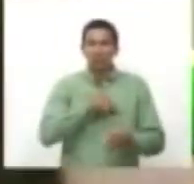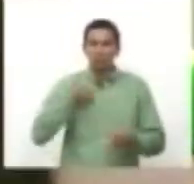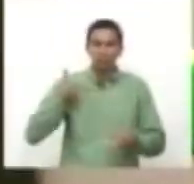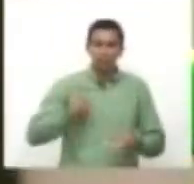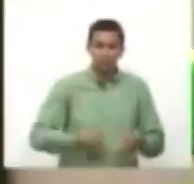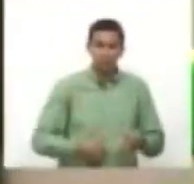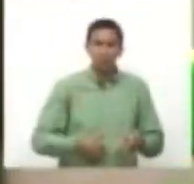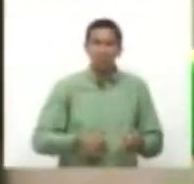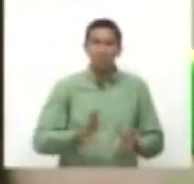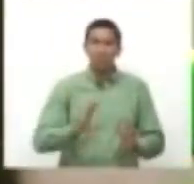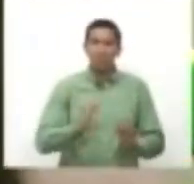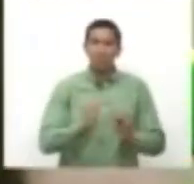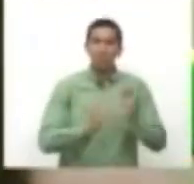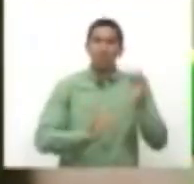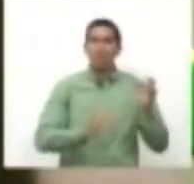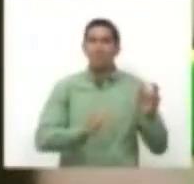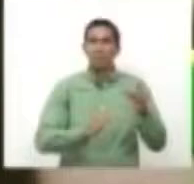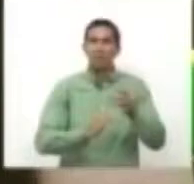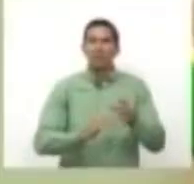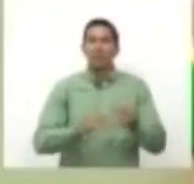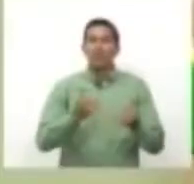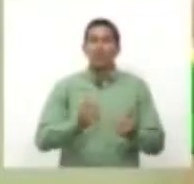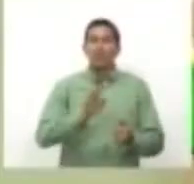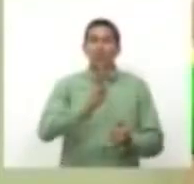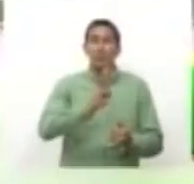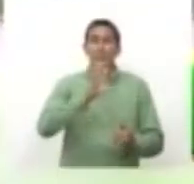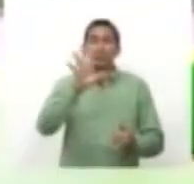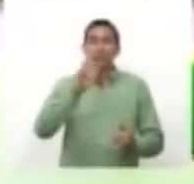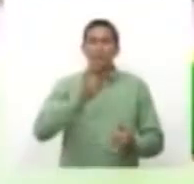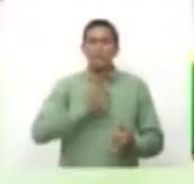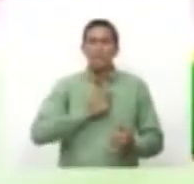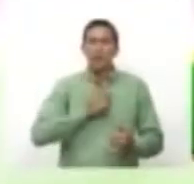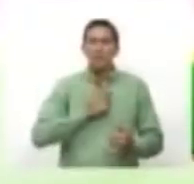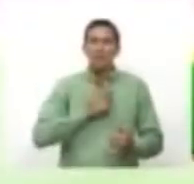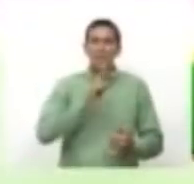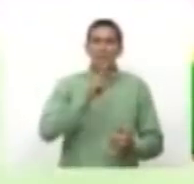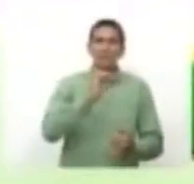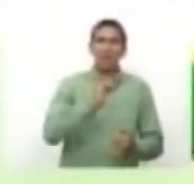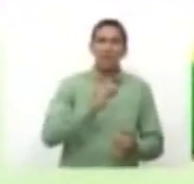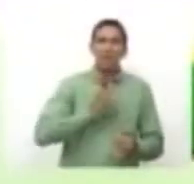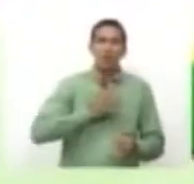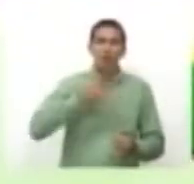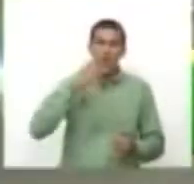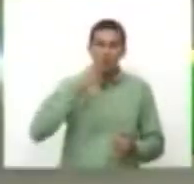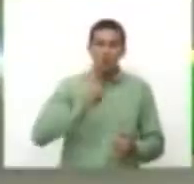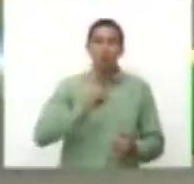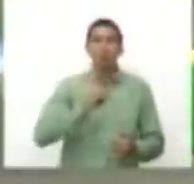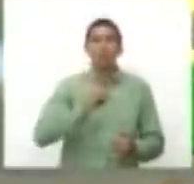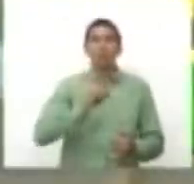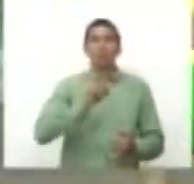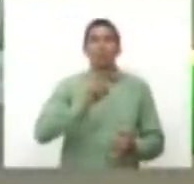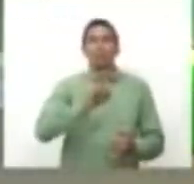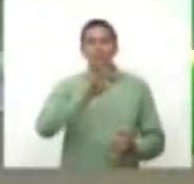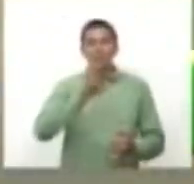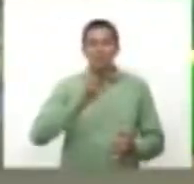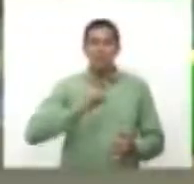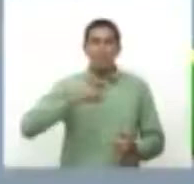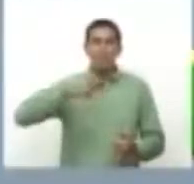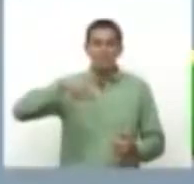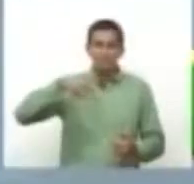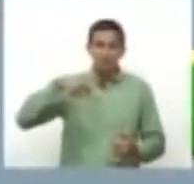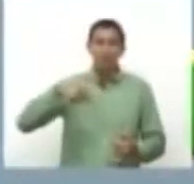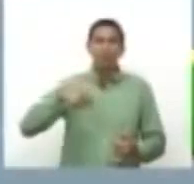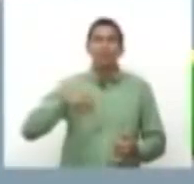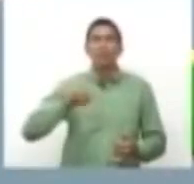siendo dominantes. 45 medallas en total, 20 de oro, 16 de plata y 9 de bronce, seguido de Francia que tiene 13. En